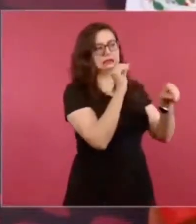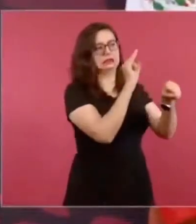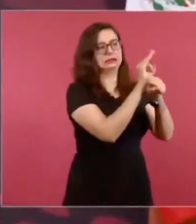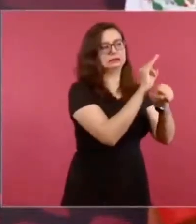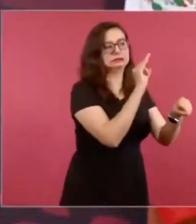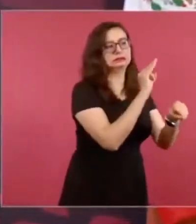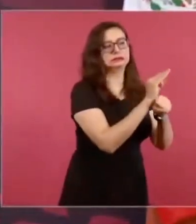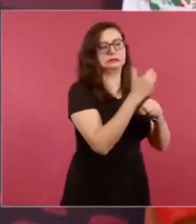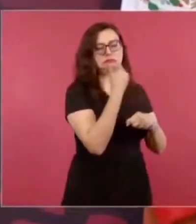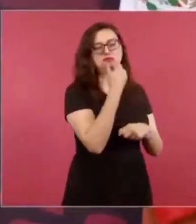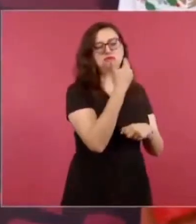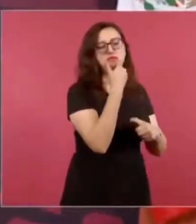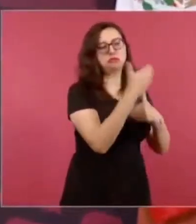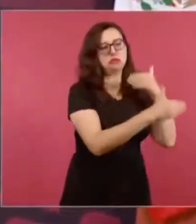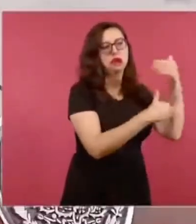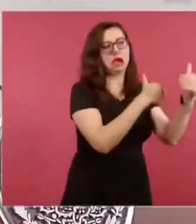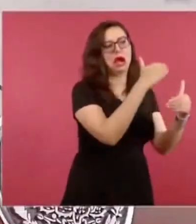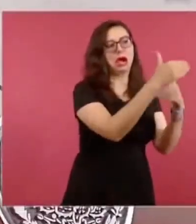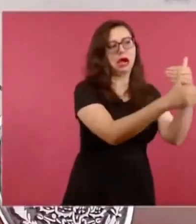paternalismo.